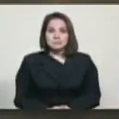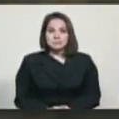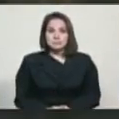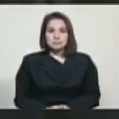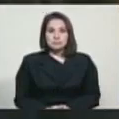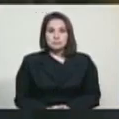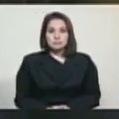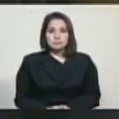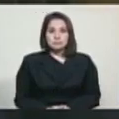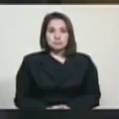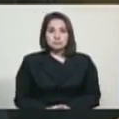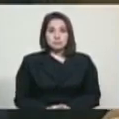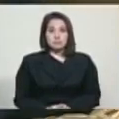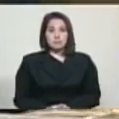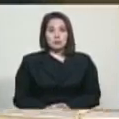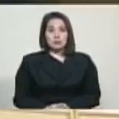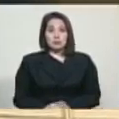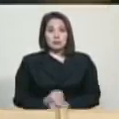Sí que son grandes retos